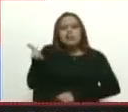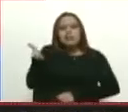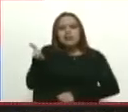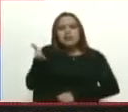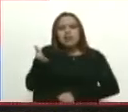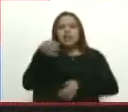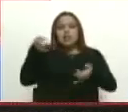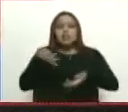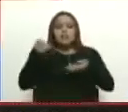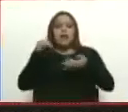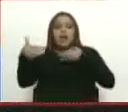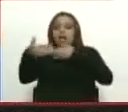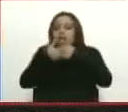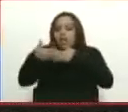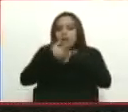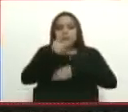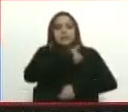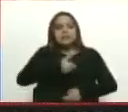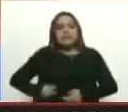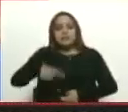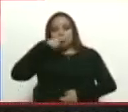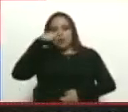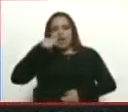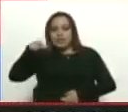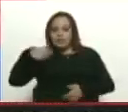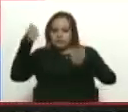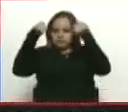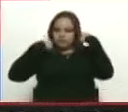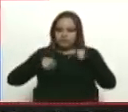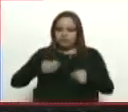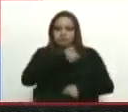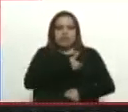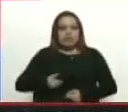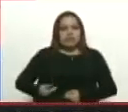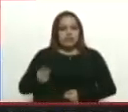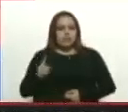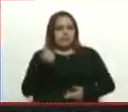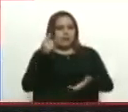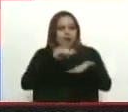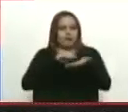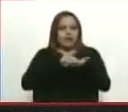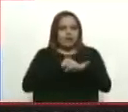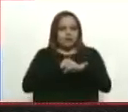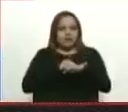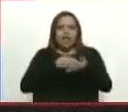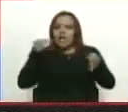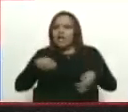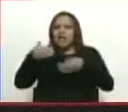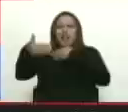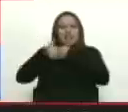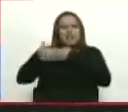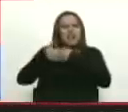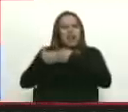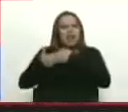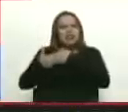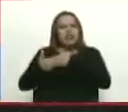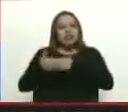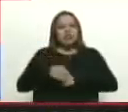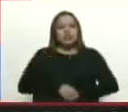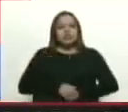vienen atacando al presidente Nicolás Maduro desde que recibió la presidencia. Es más, lo vienen atacando desde